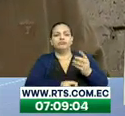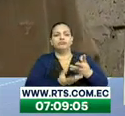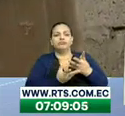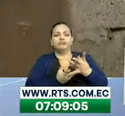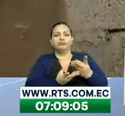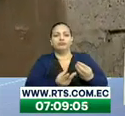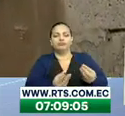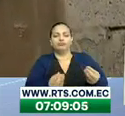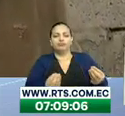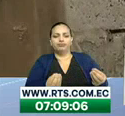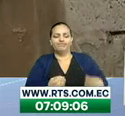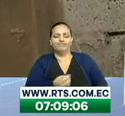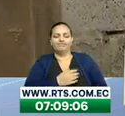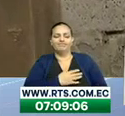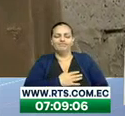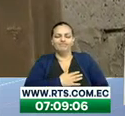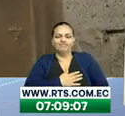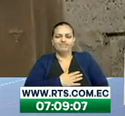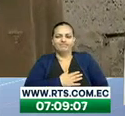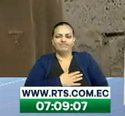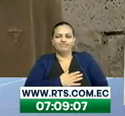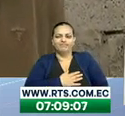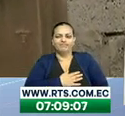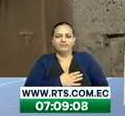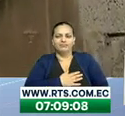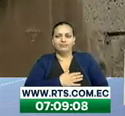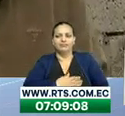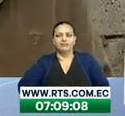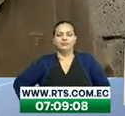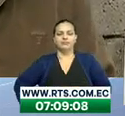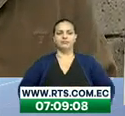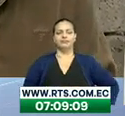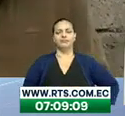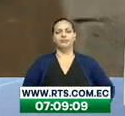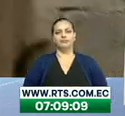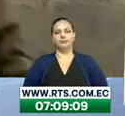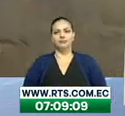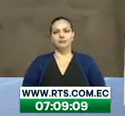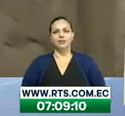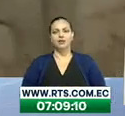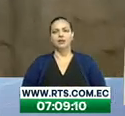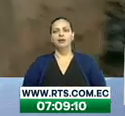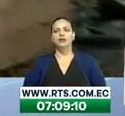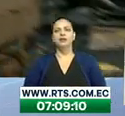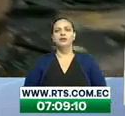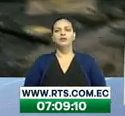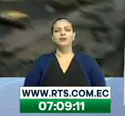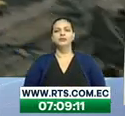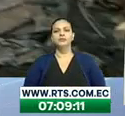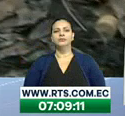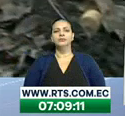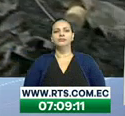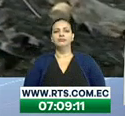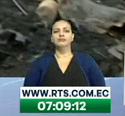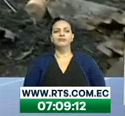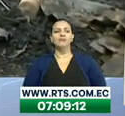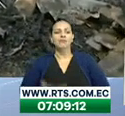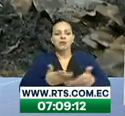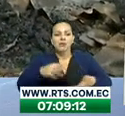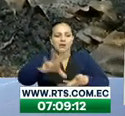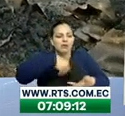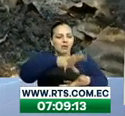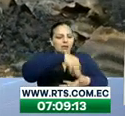Levantamos con una noticia tan lamentable en la madrugada, un incendio generado tipo 12 de la noche, ya no se podía hacer nada. ¿Qué pasó?